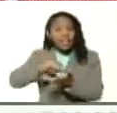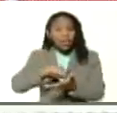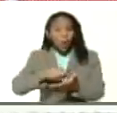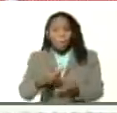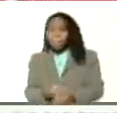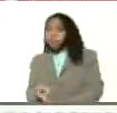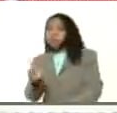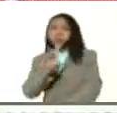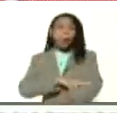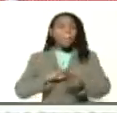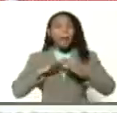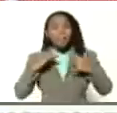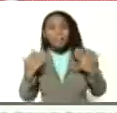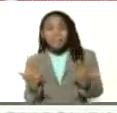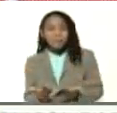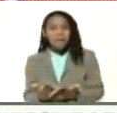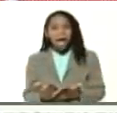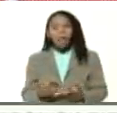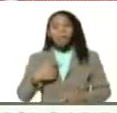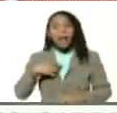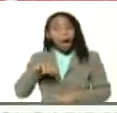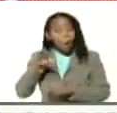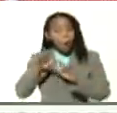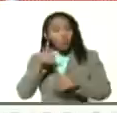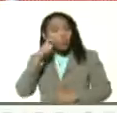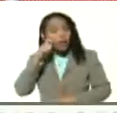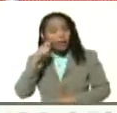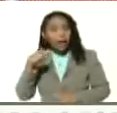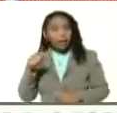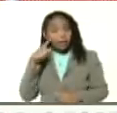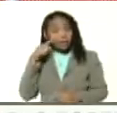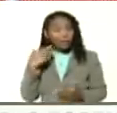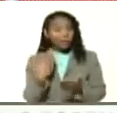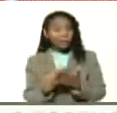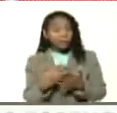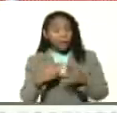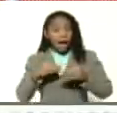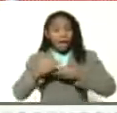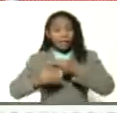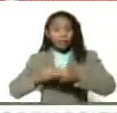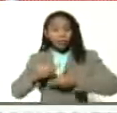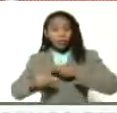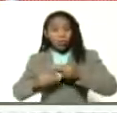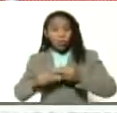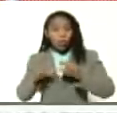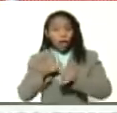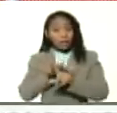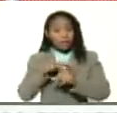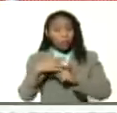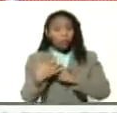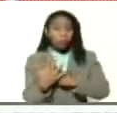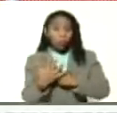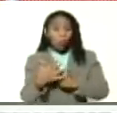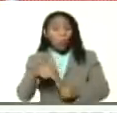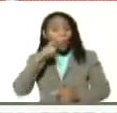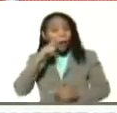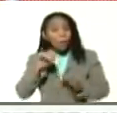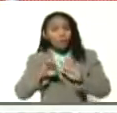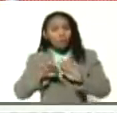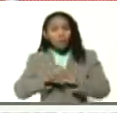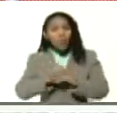peores pandemias de la humanidad, que ha constituido una situación humanitaria